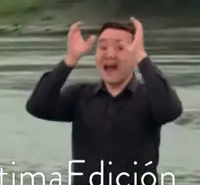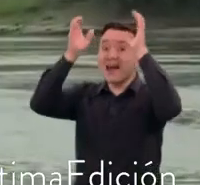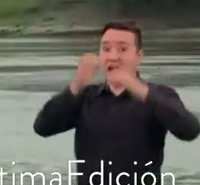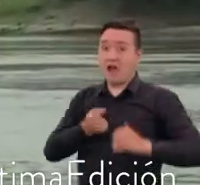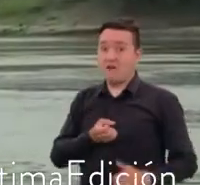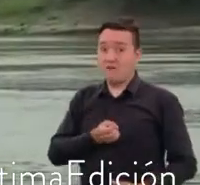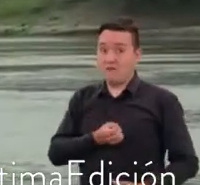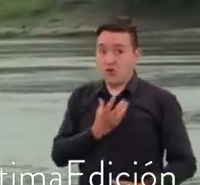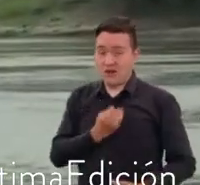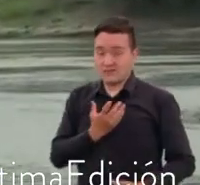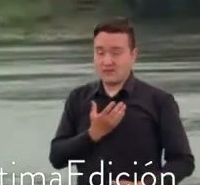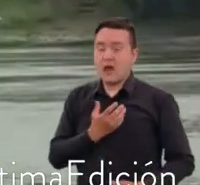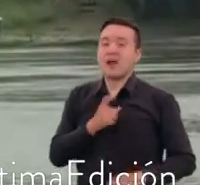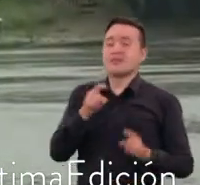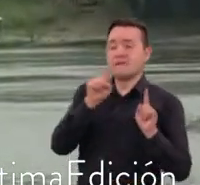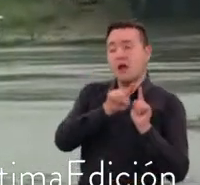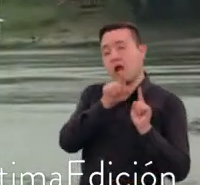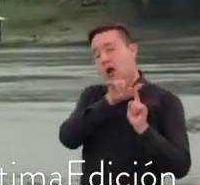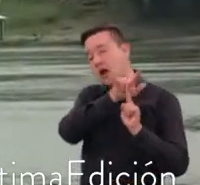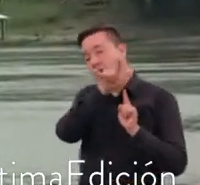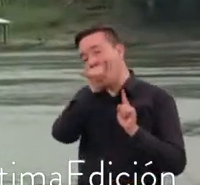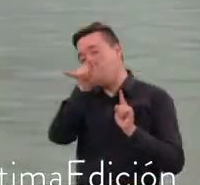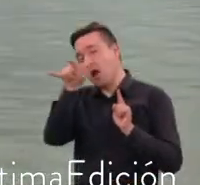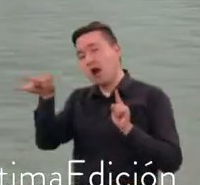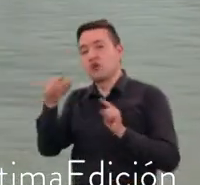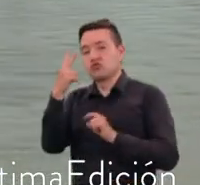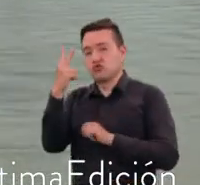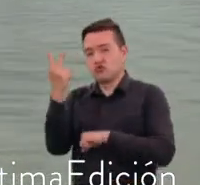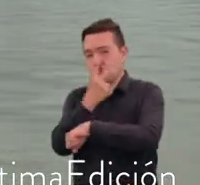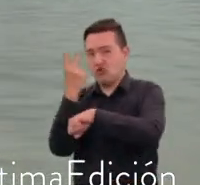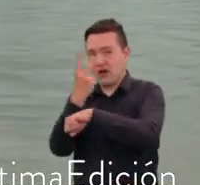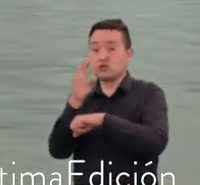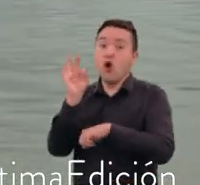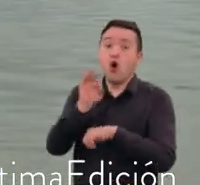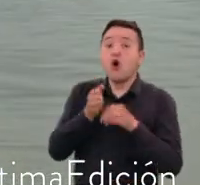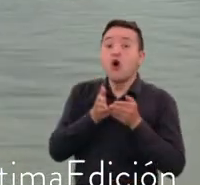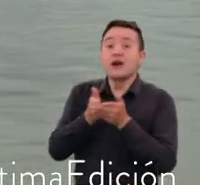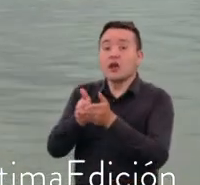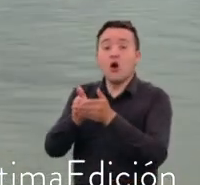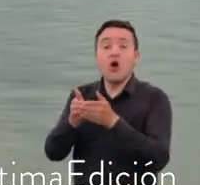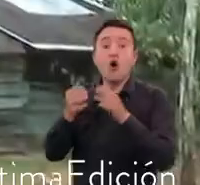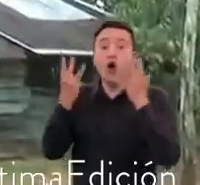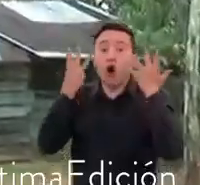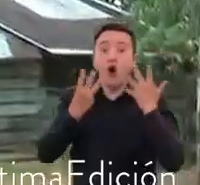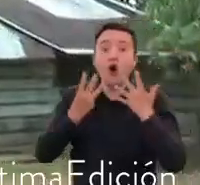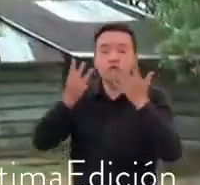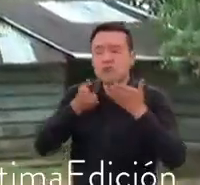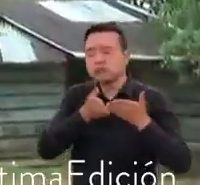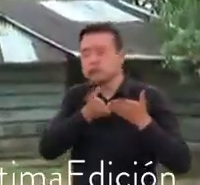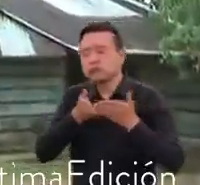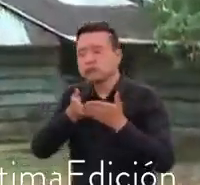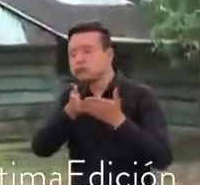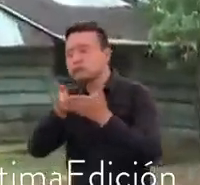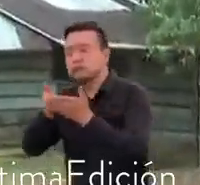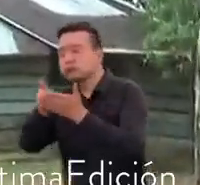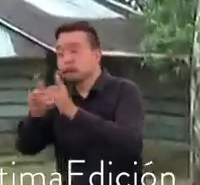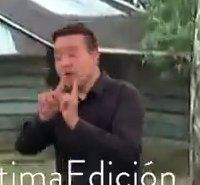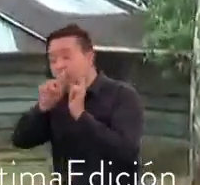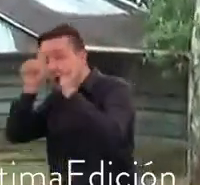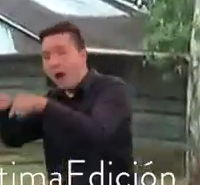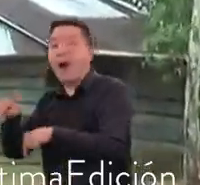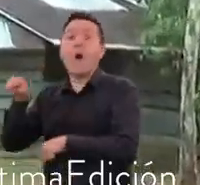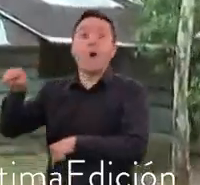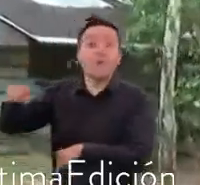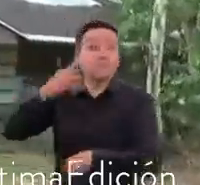parte de la amazonía por dos horas o viajar durante ocho días por río allí viven comunidades indígenas que aseguran no tener los servicios esenciales